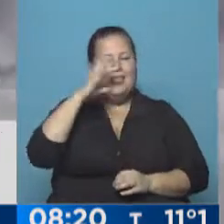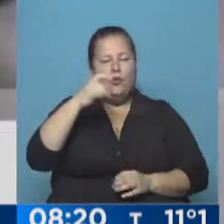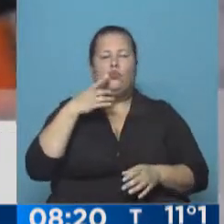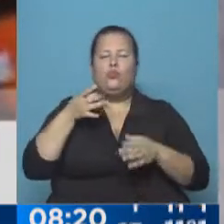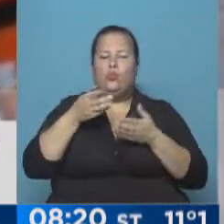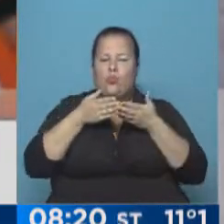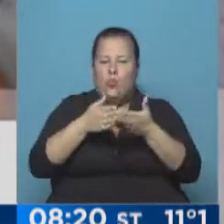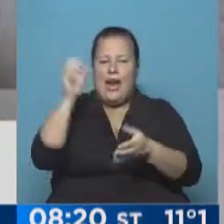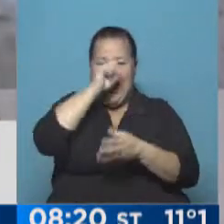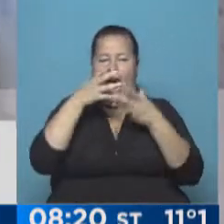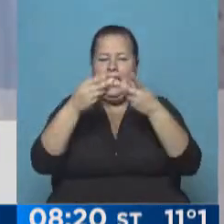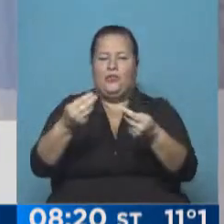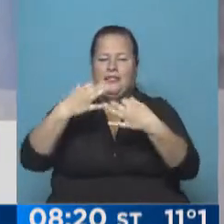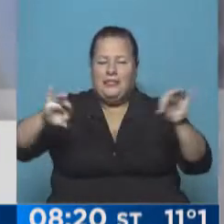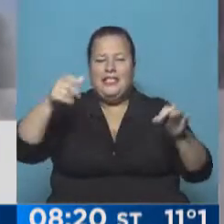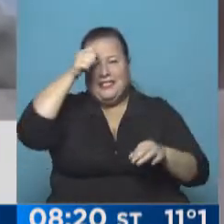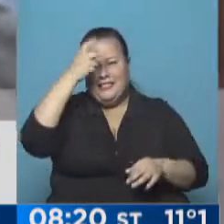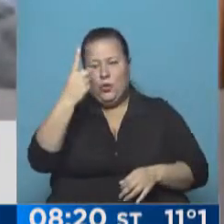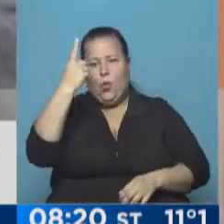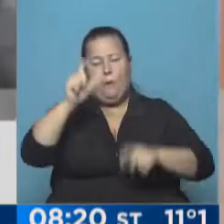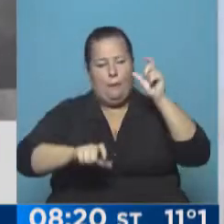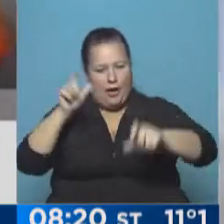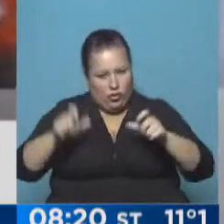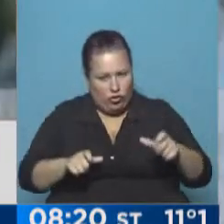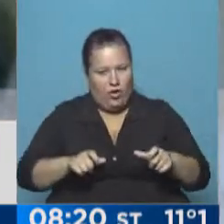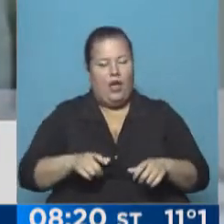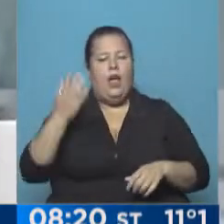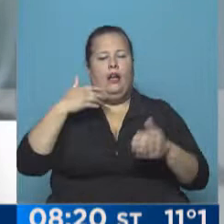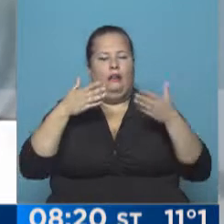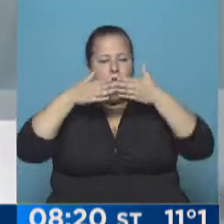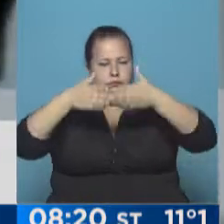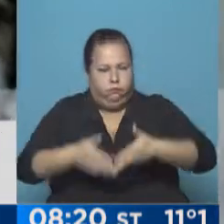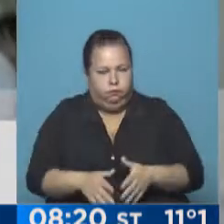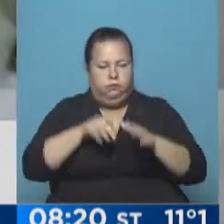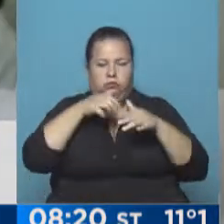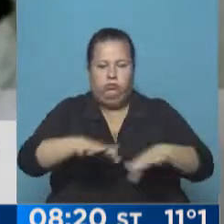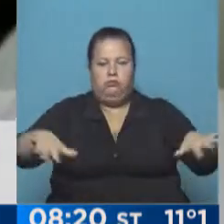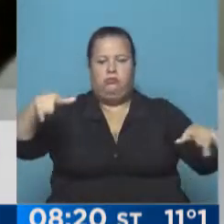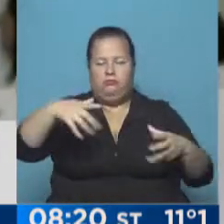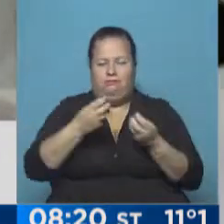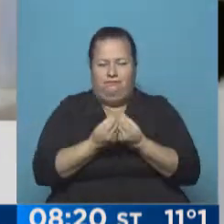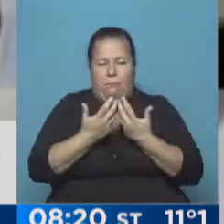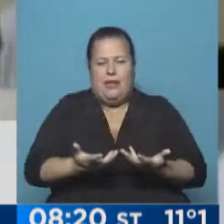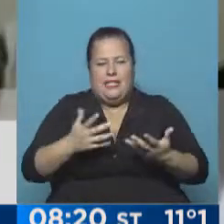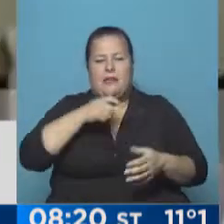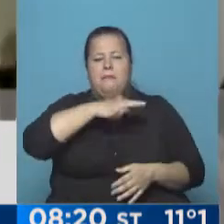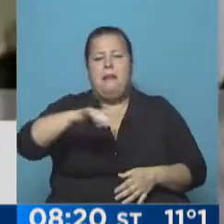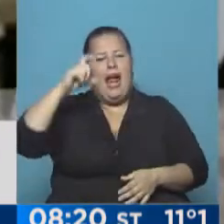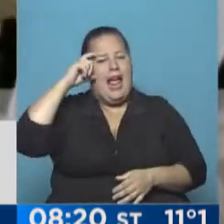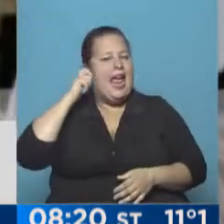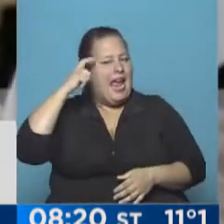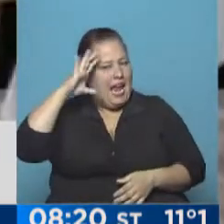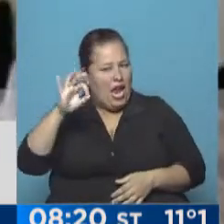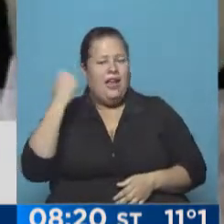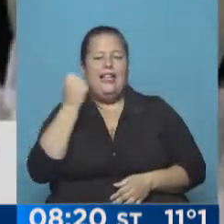ferry griego rescató a unos 61 migrantes que habían naufragado con su barcaza sobrecargada en el mar Egeo